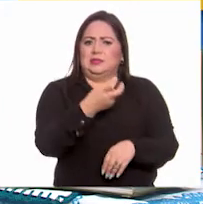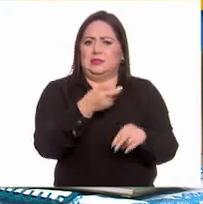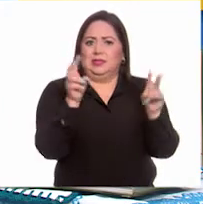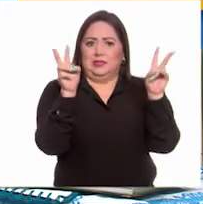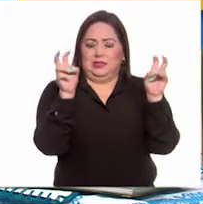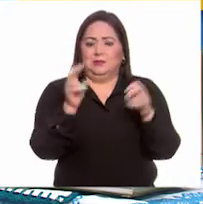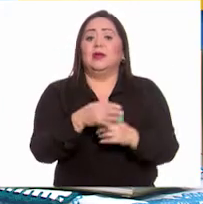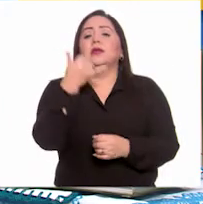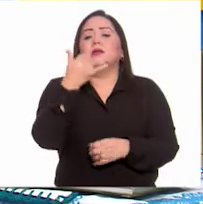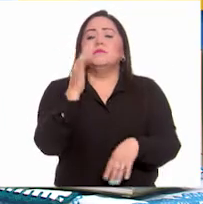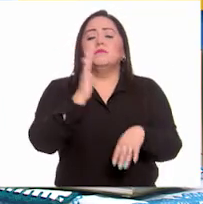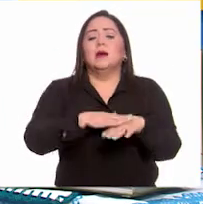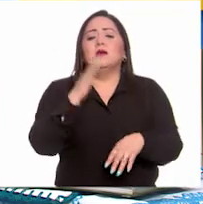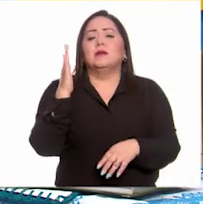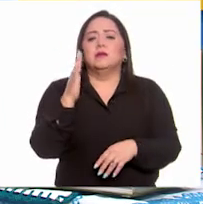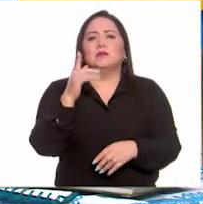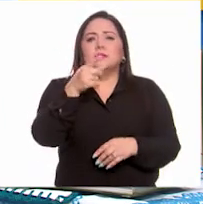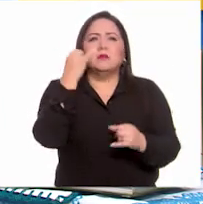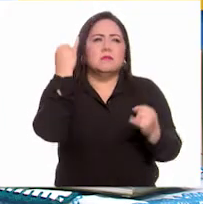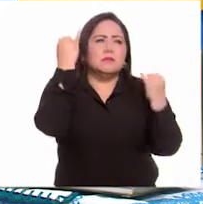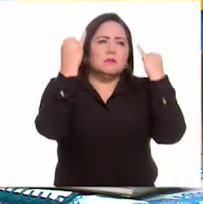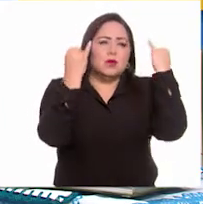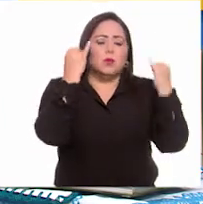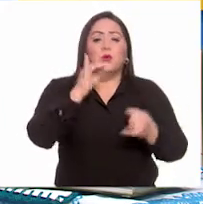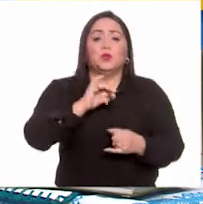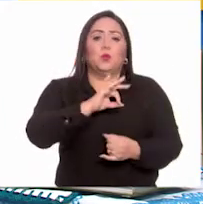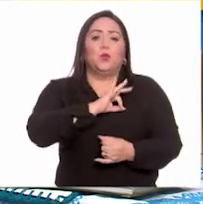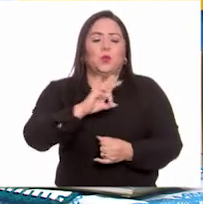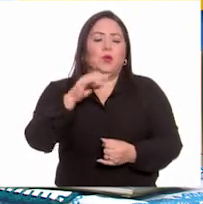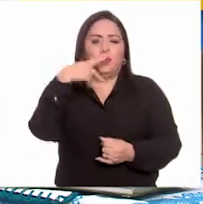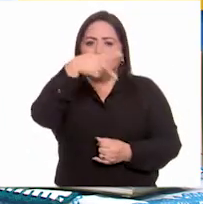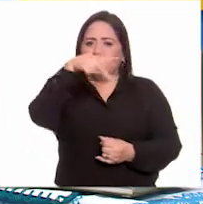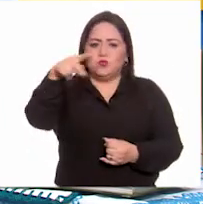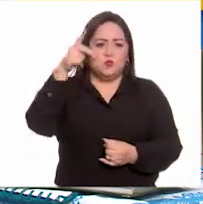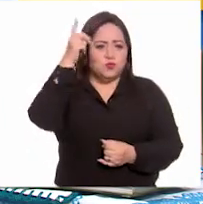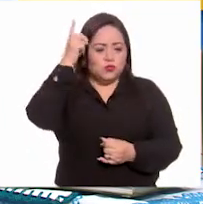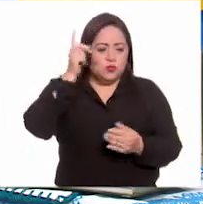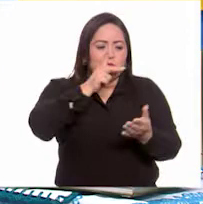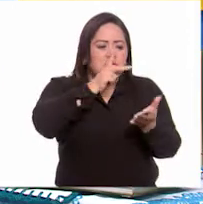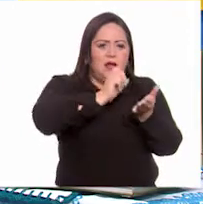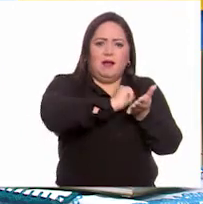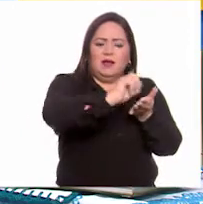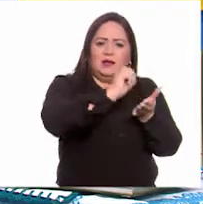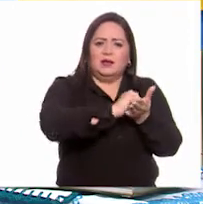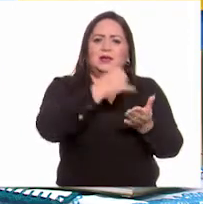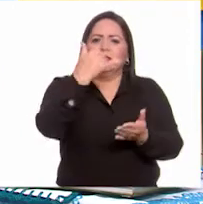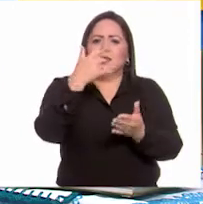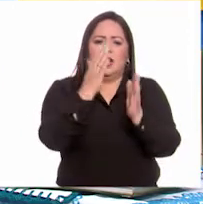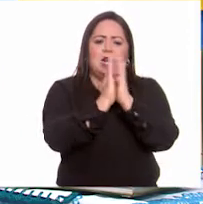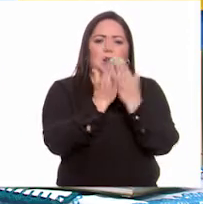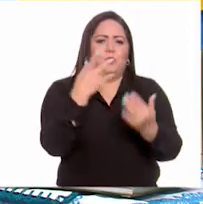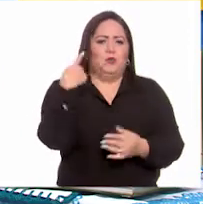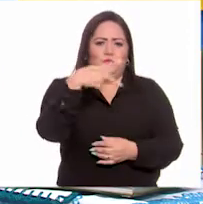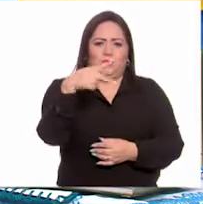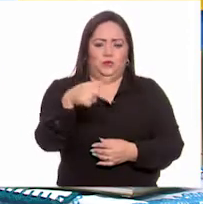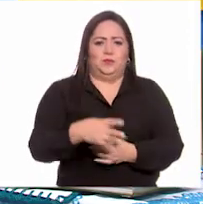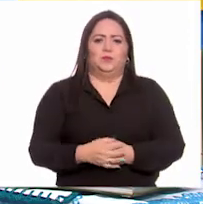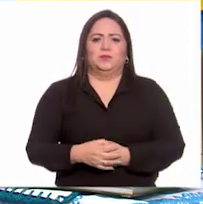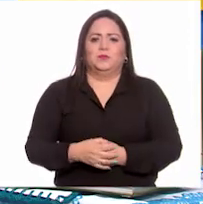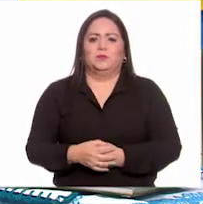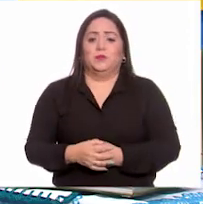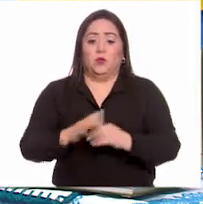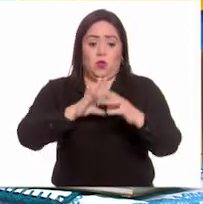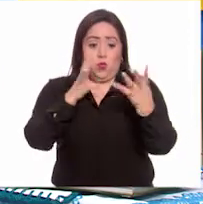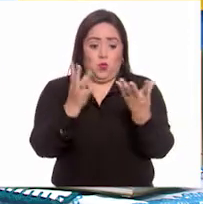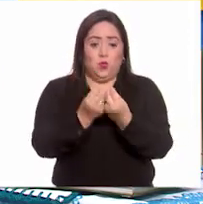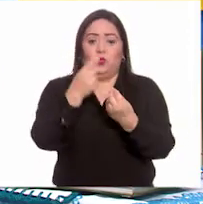tema. Y sobre todo, imaginen la posibilidad de crear sus propios textos y sus propios libros cartoneros,